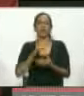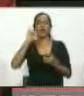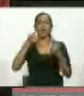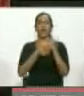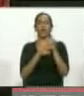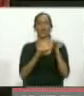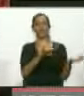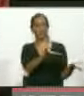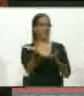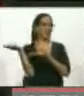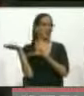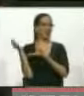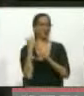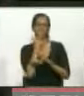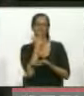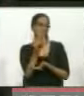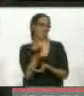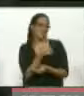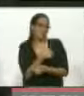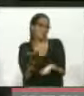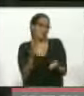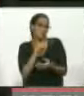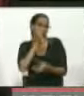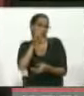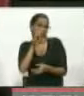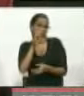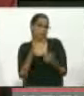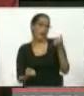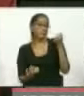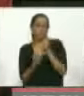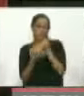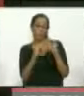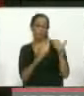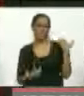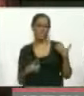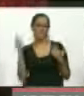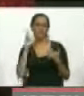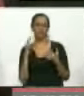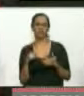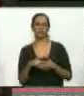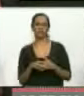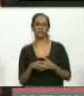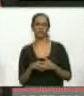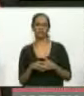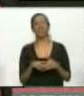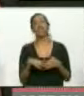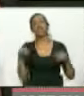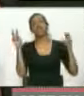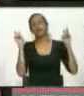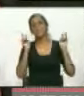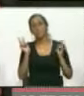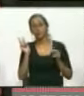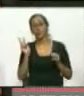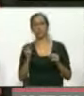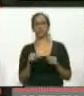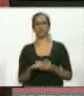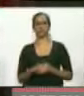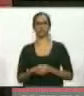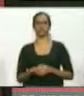no sirve para nada pero igual lo apoyamos el presidente de la república de venezuela de la república de venezuela